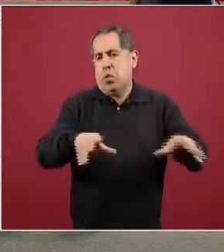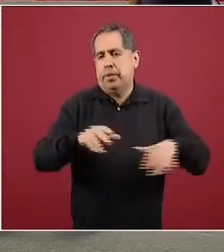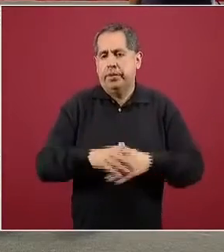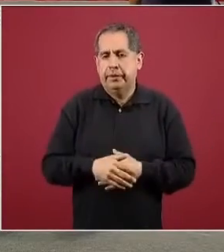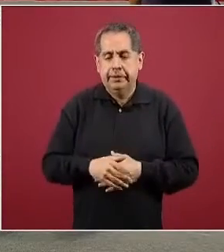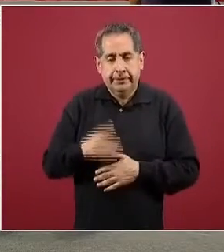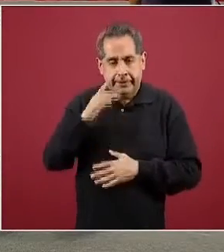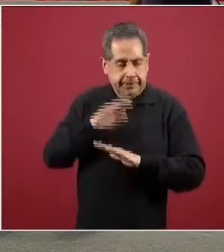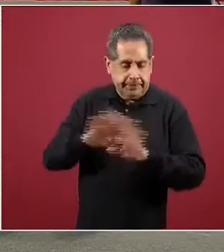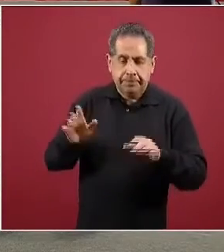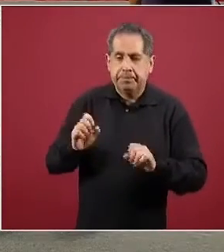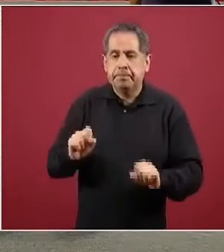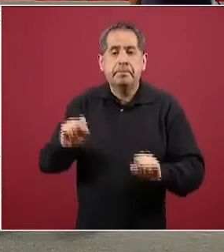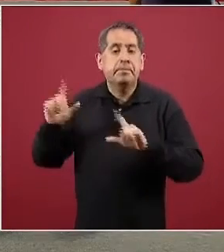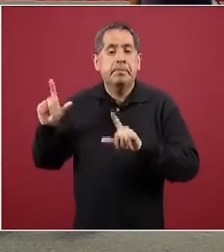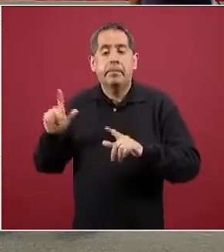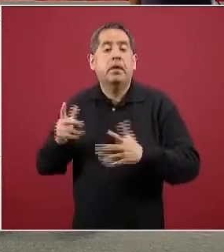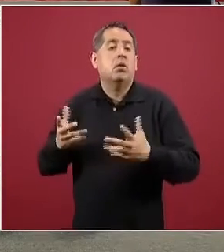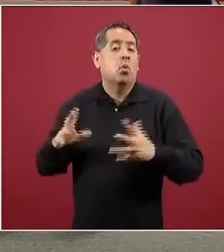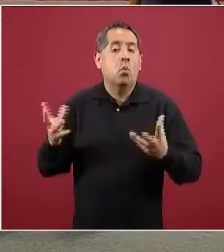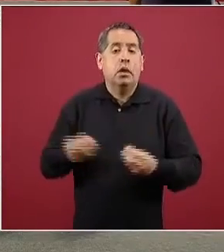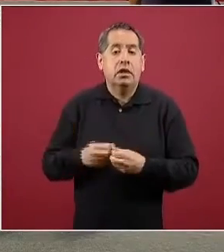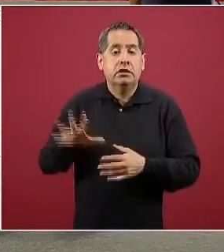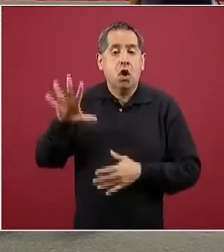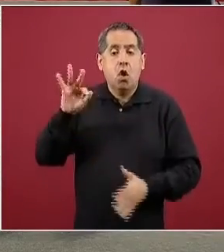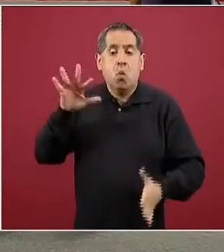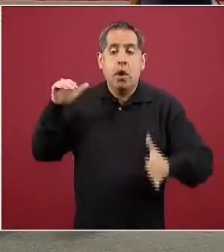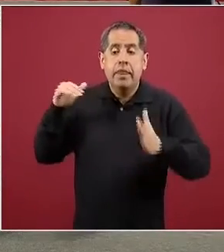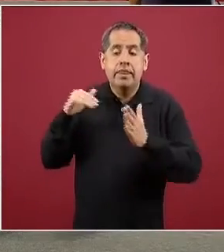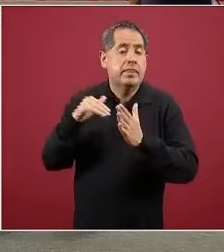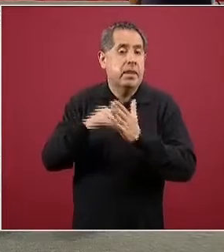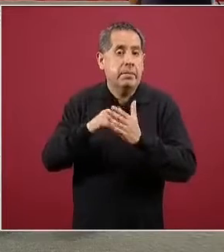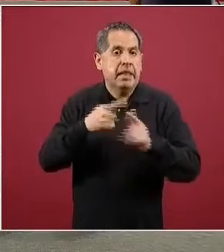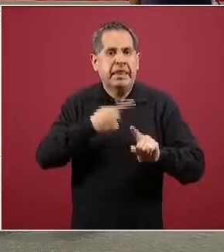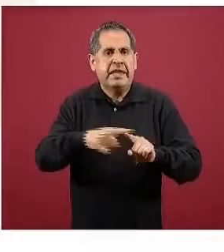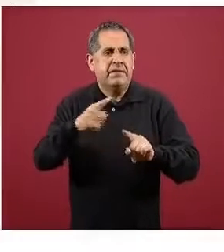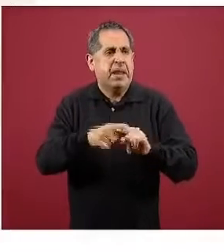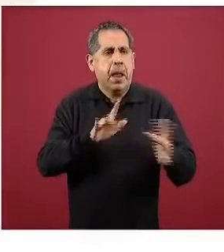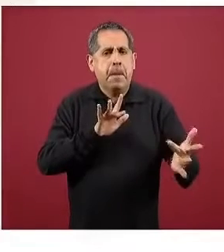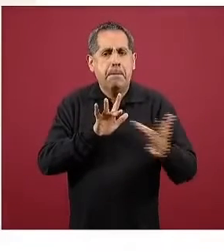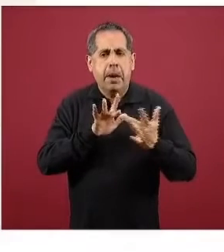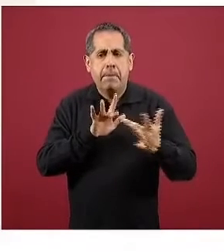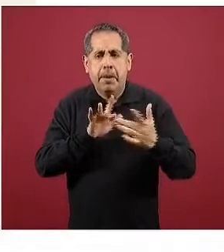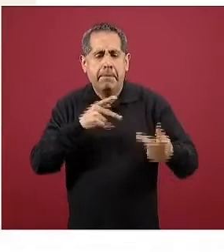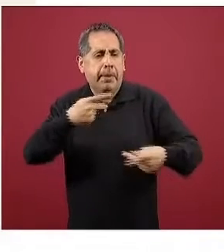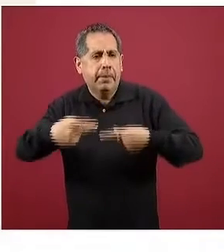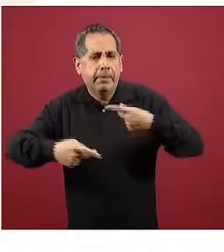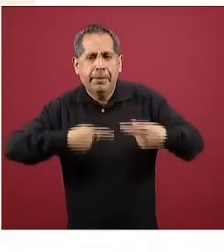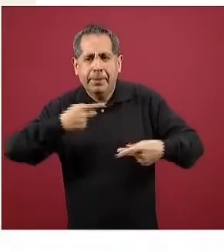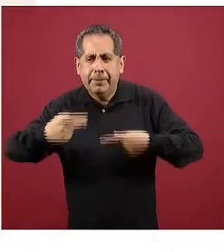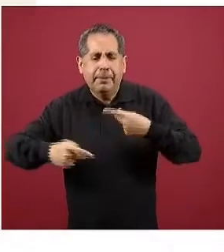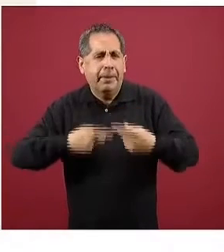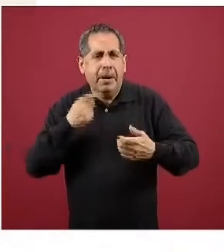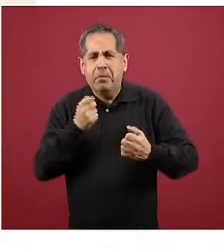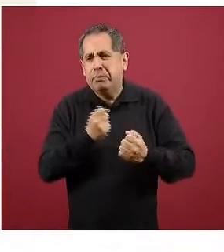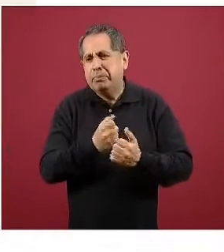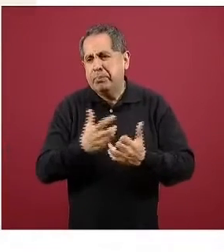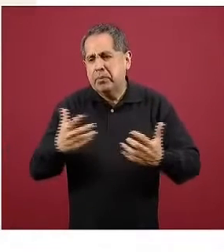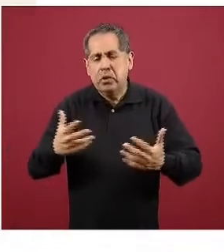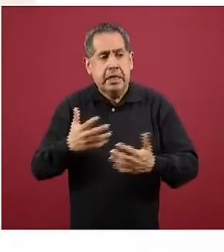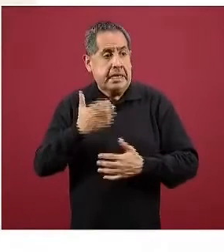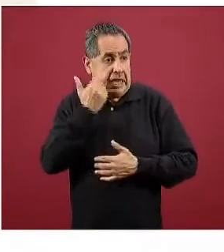siguiente cuadro, 40,000, casi 40,000 diferentes solicitudes